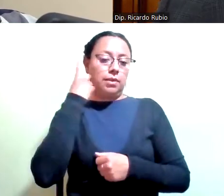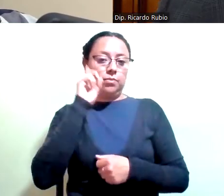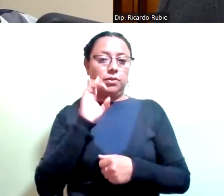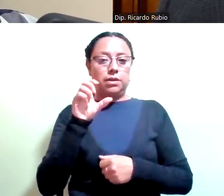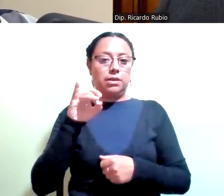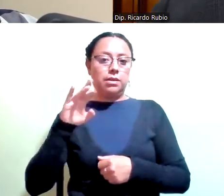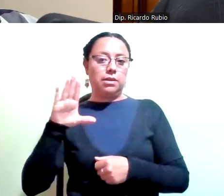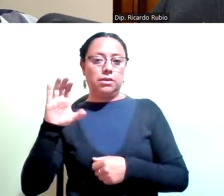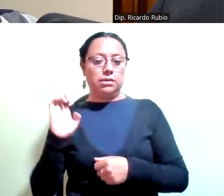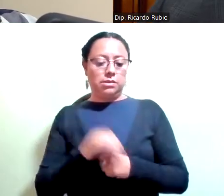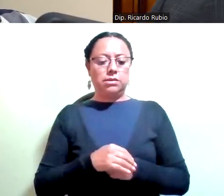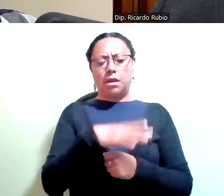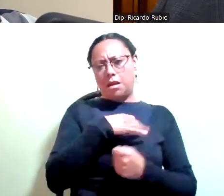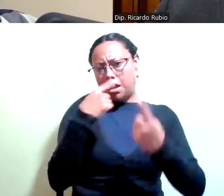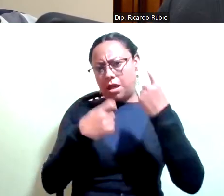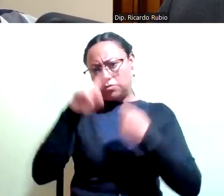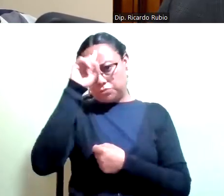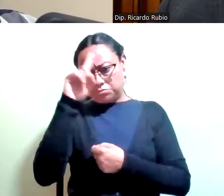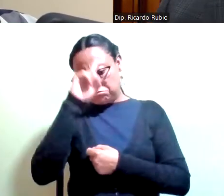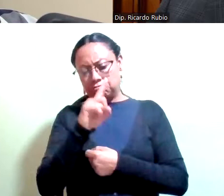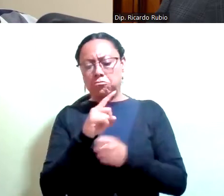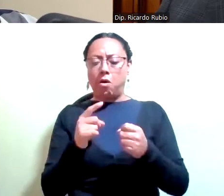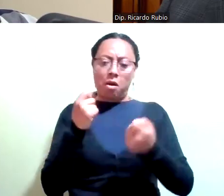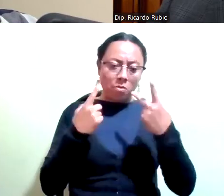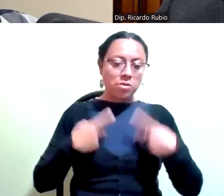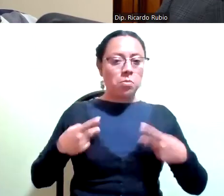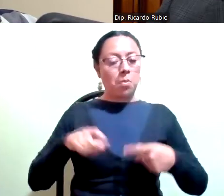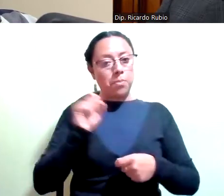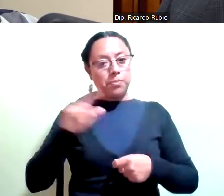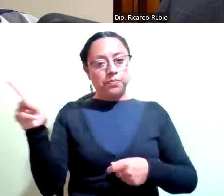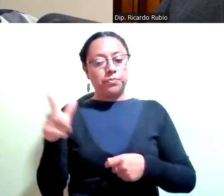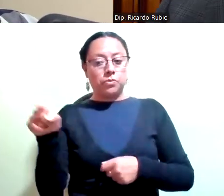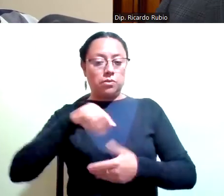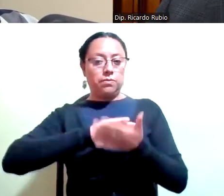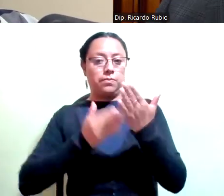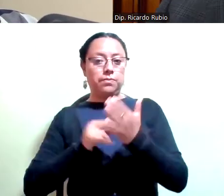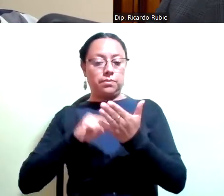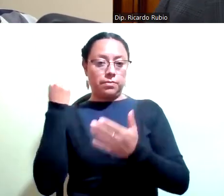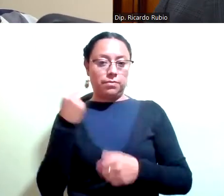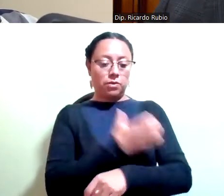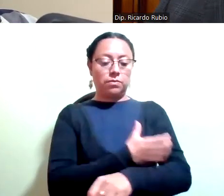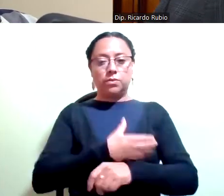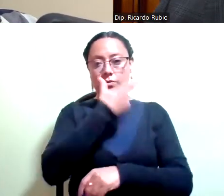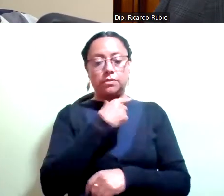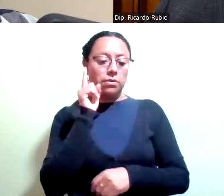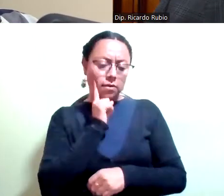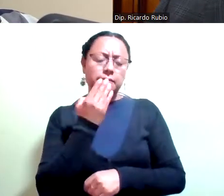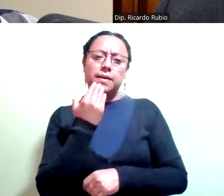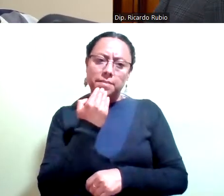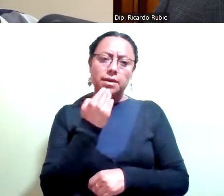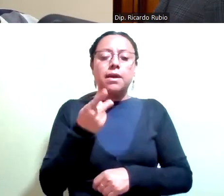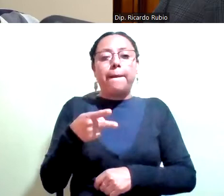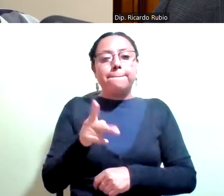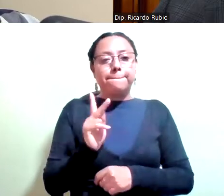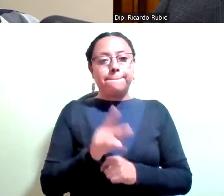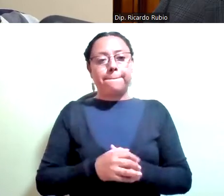que hay asesores muy brillantes, personas muy profesionales que ustedes contrataron, compañeras y compañeros. Sin embargo, pues bueno, el pensar